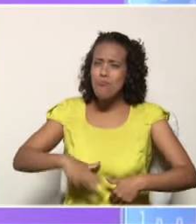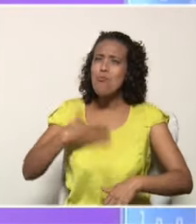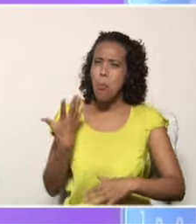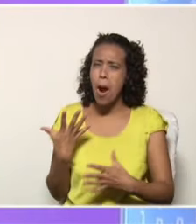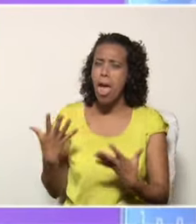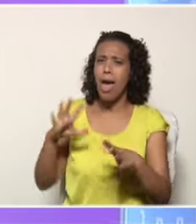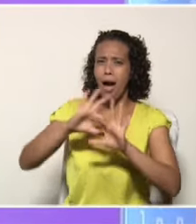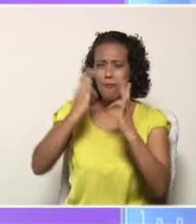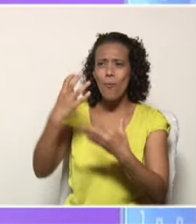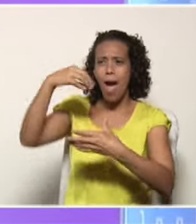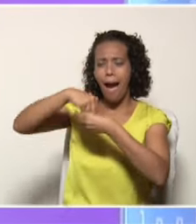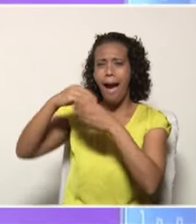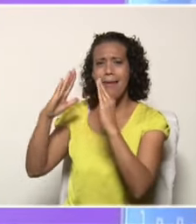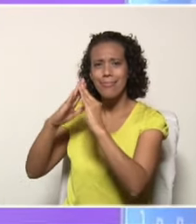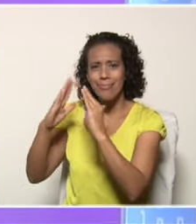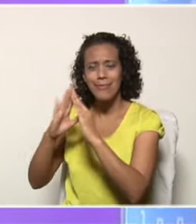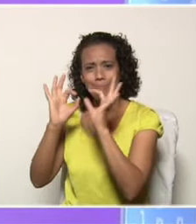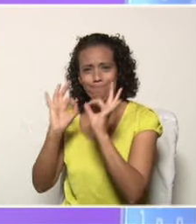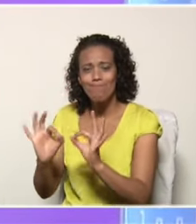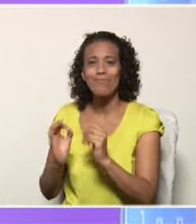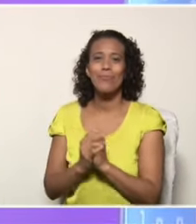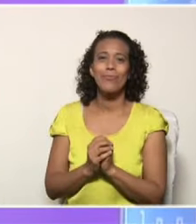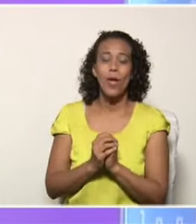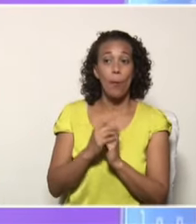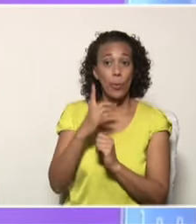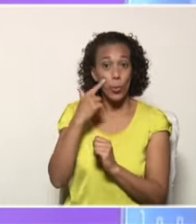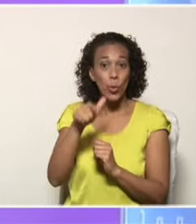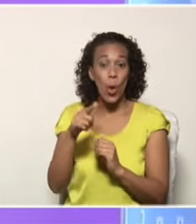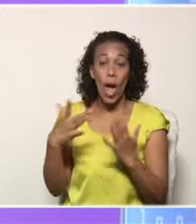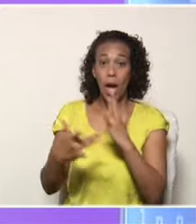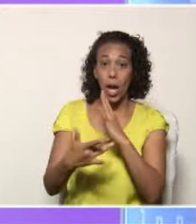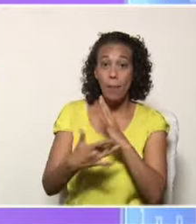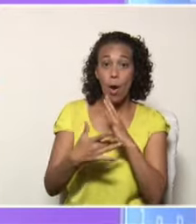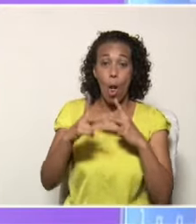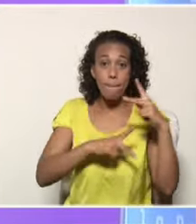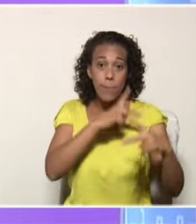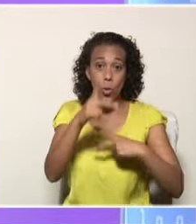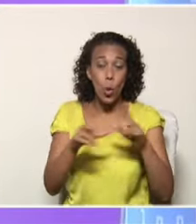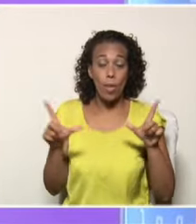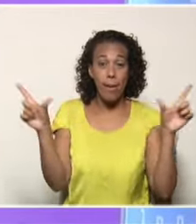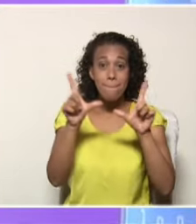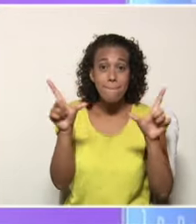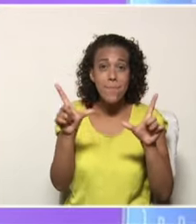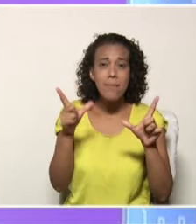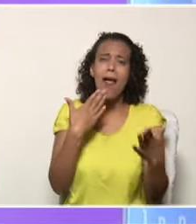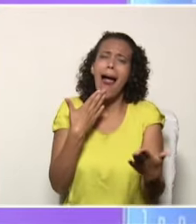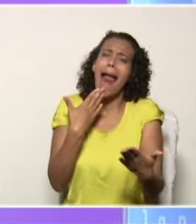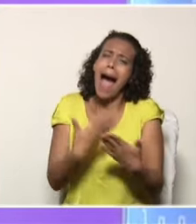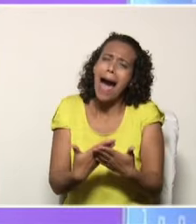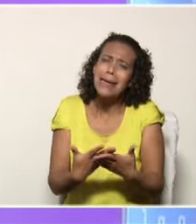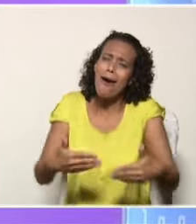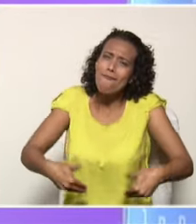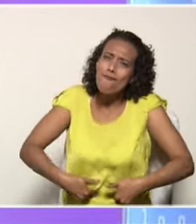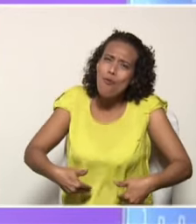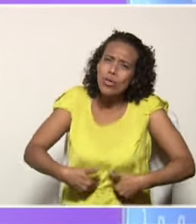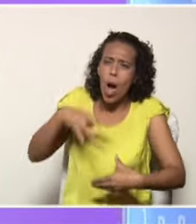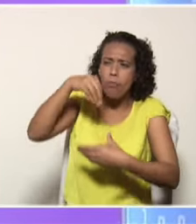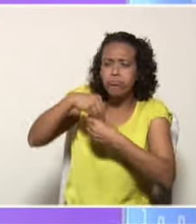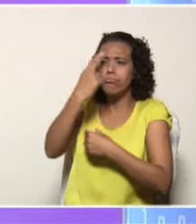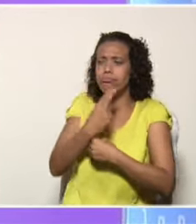esta nueva modalidad de educación a distancia, por lo cual el equipo técnico de producción de Vive TV les agradece ese esfuerzo y